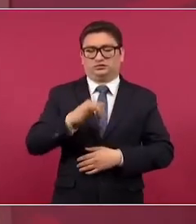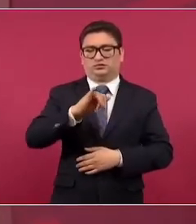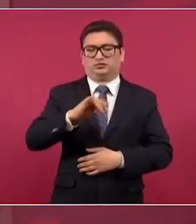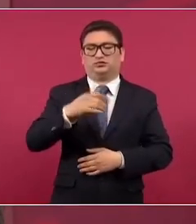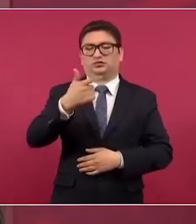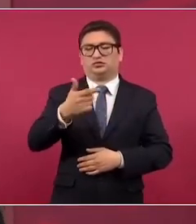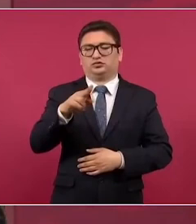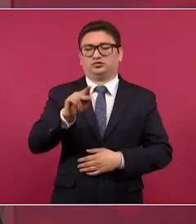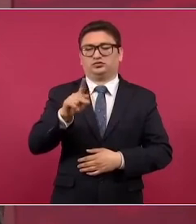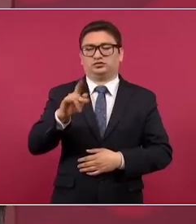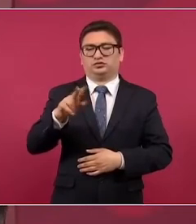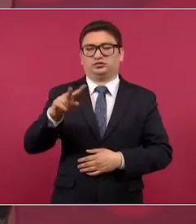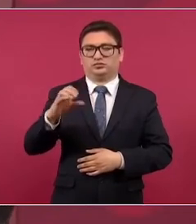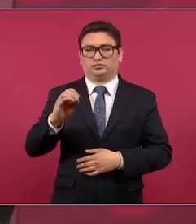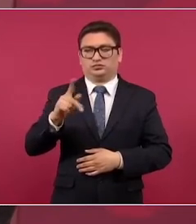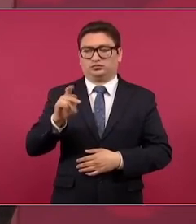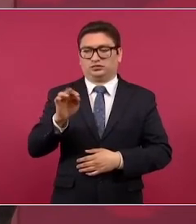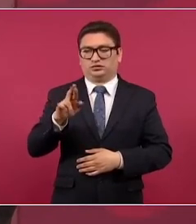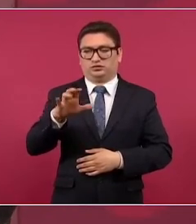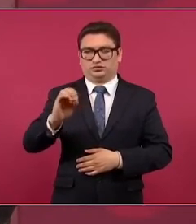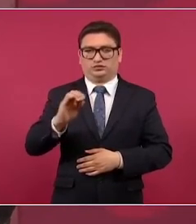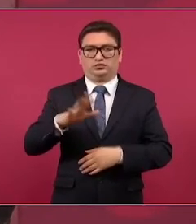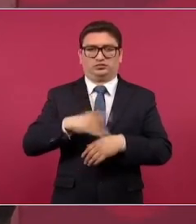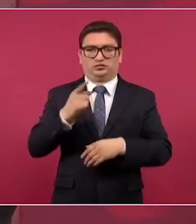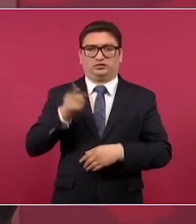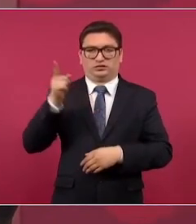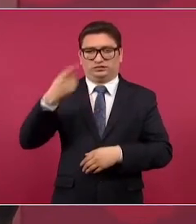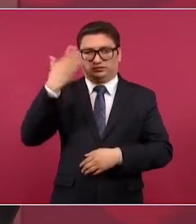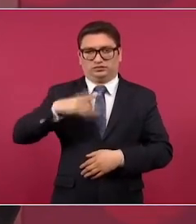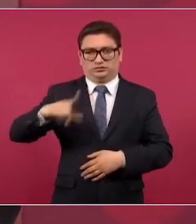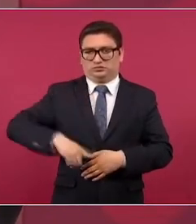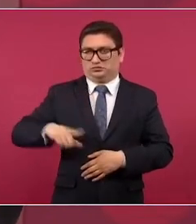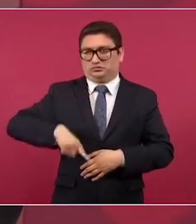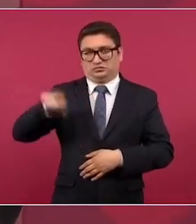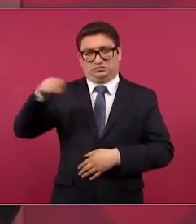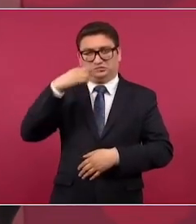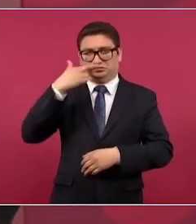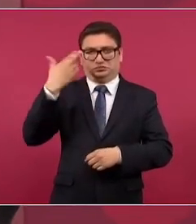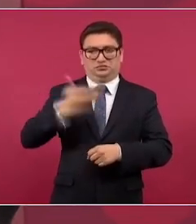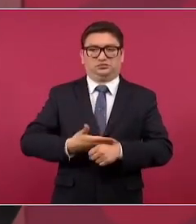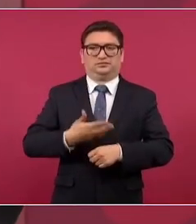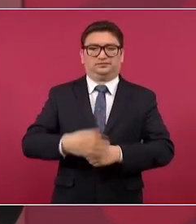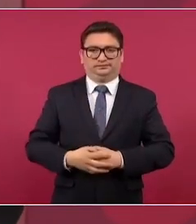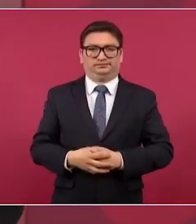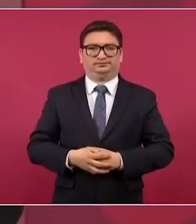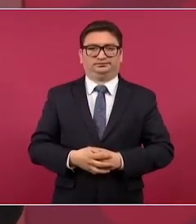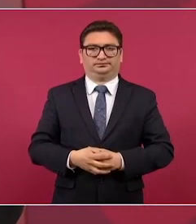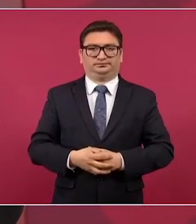que es un gobernante muy responsable,